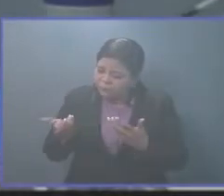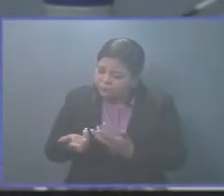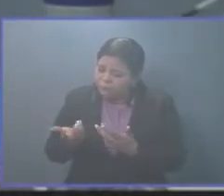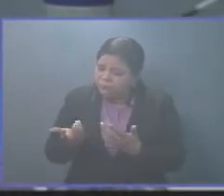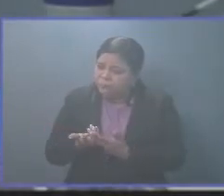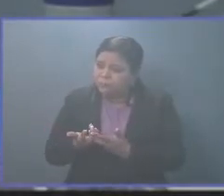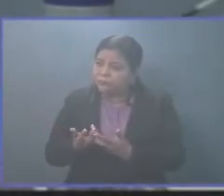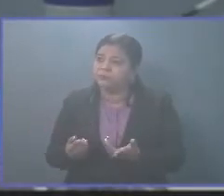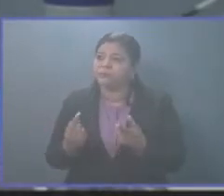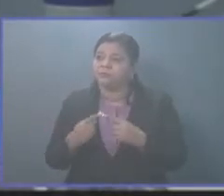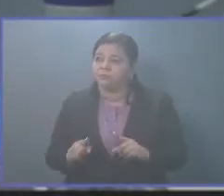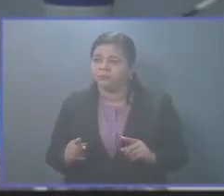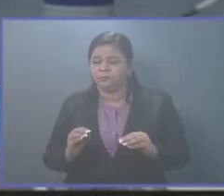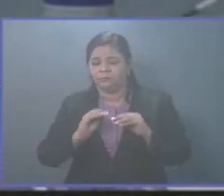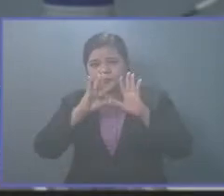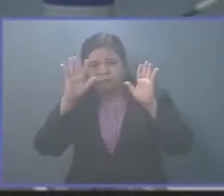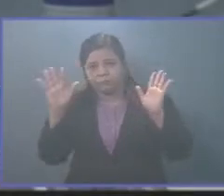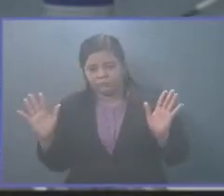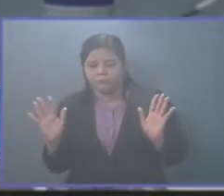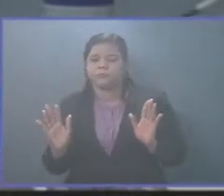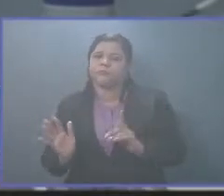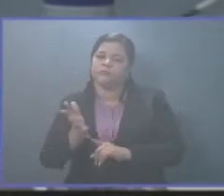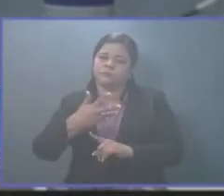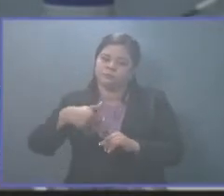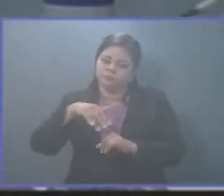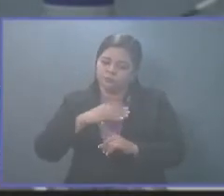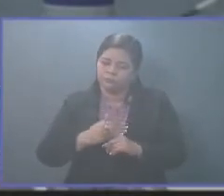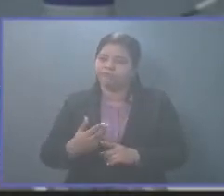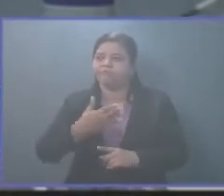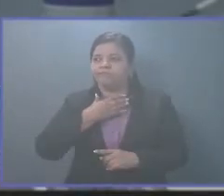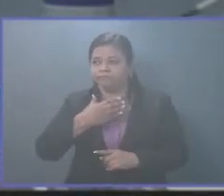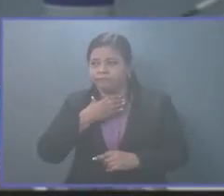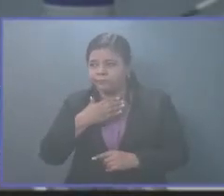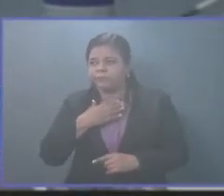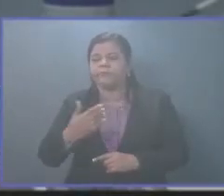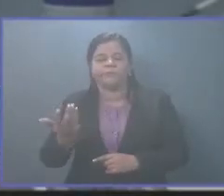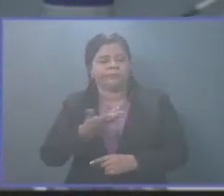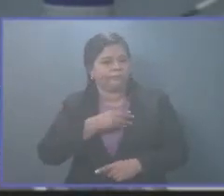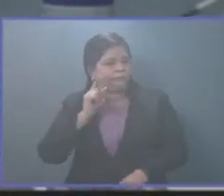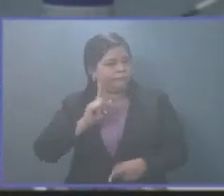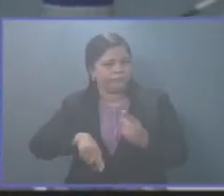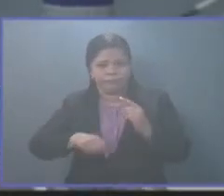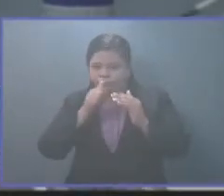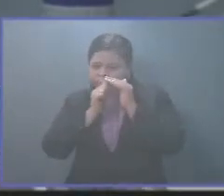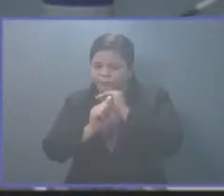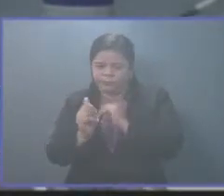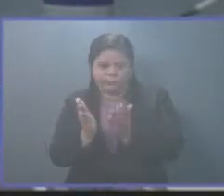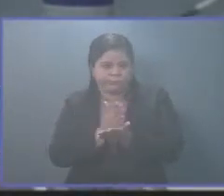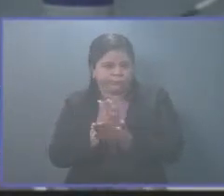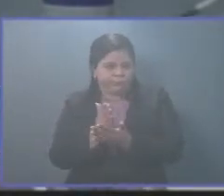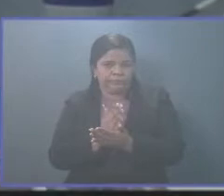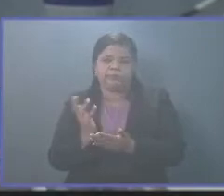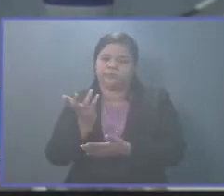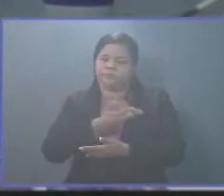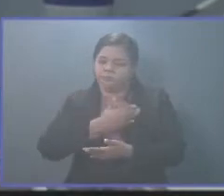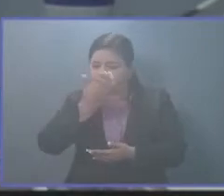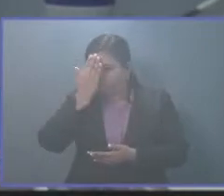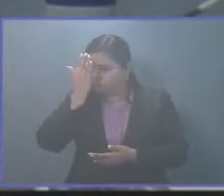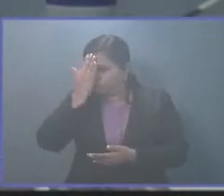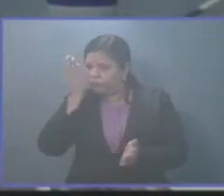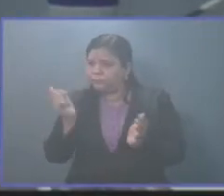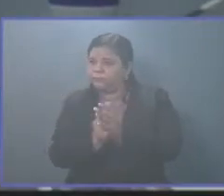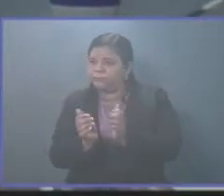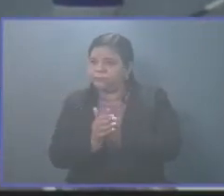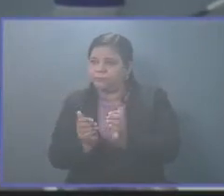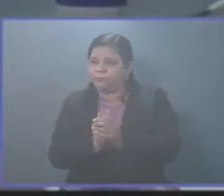encontraron. Obviamente hay situaciones irregulares, esas no las podemos ocultar, por más que digamos hay irregularidades en este